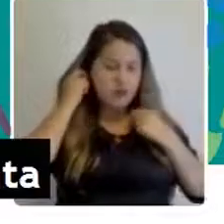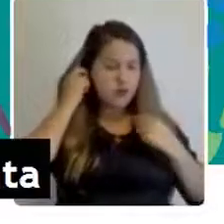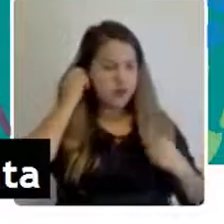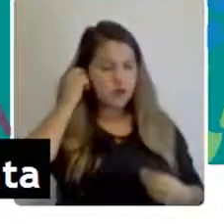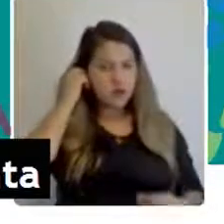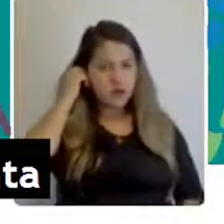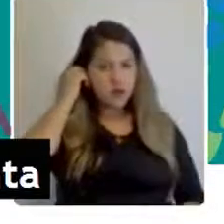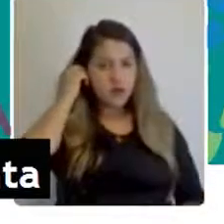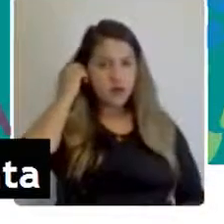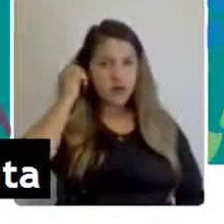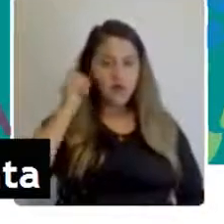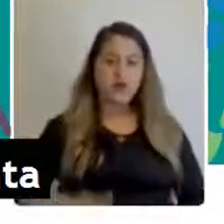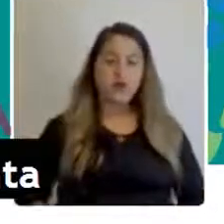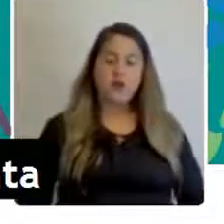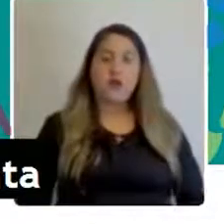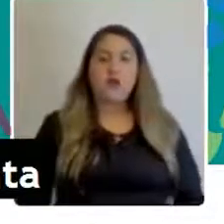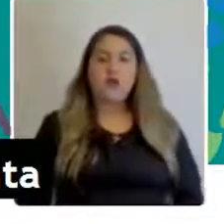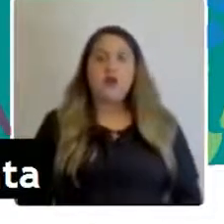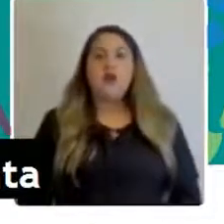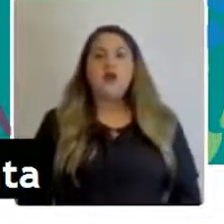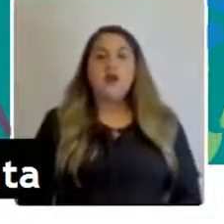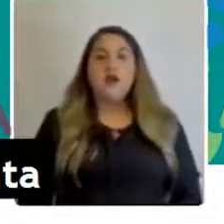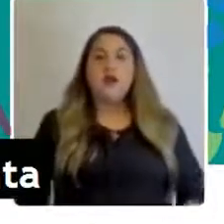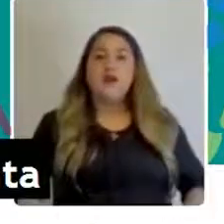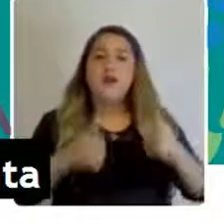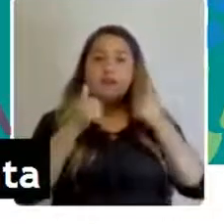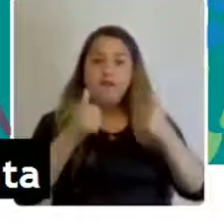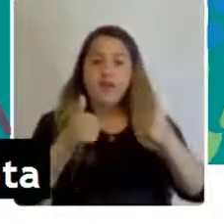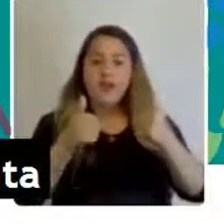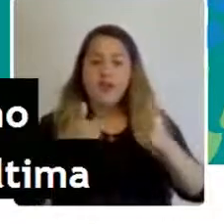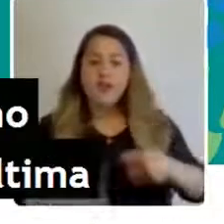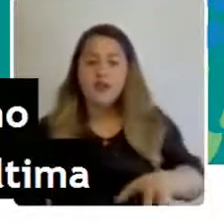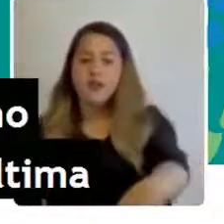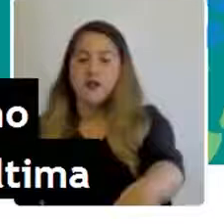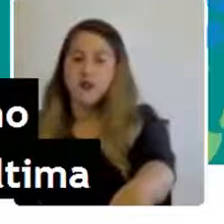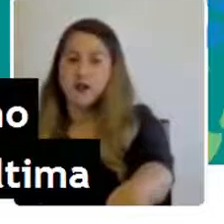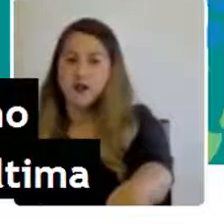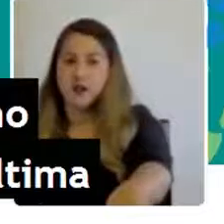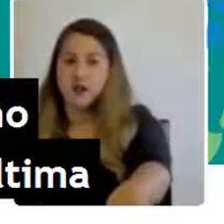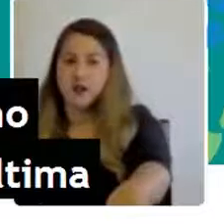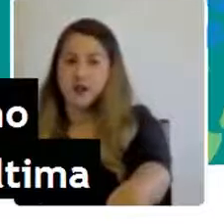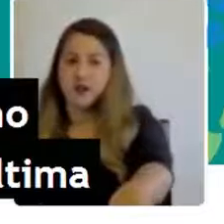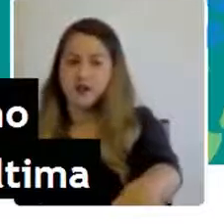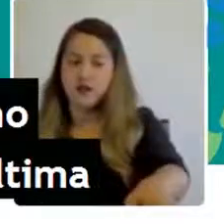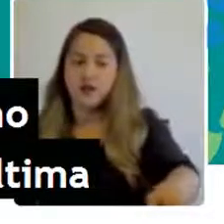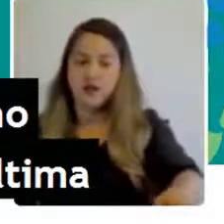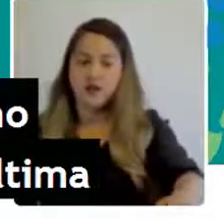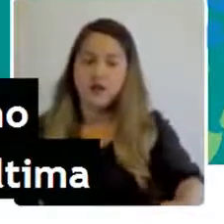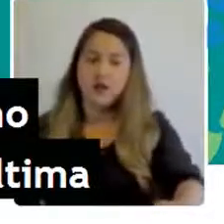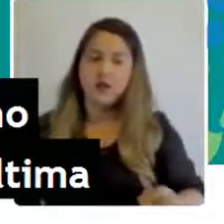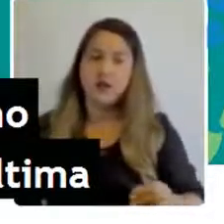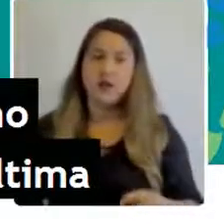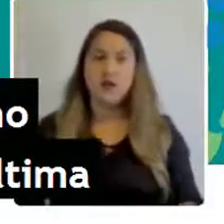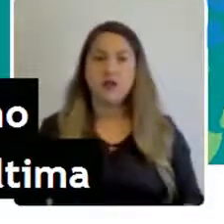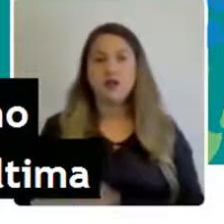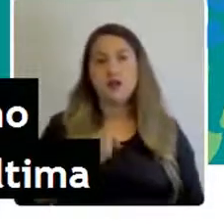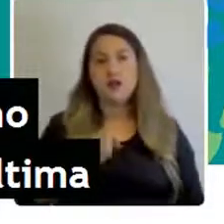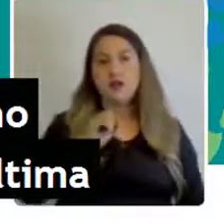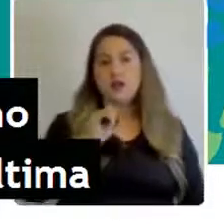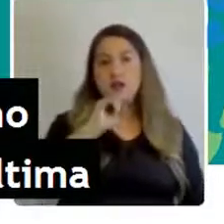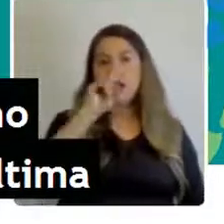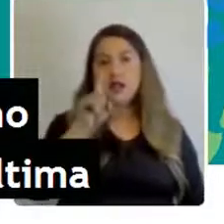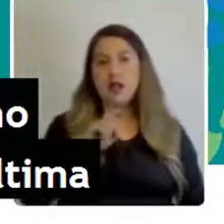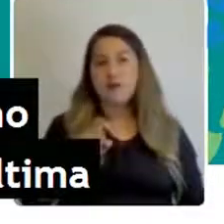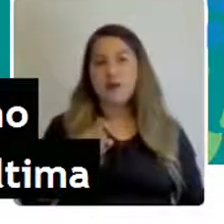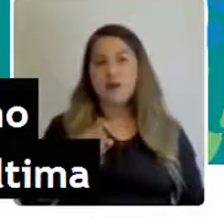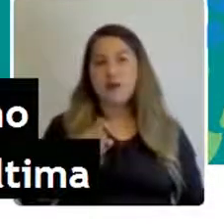Bien, sí, respondiendo a la primera pregunta, sí, efectivamente, una comisión, bueno, ha habido varias comisiones,